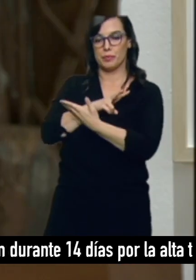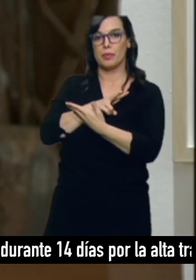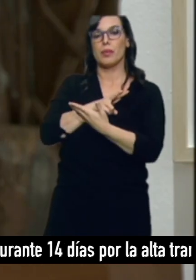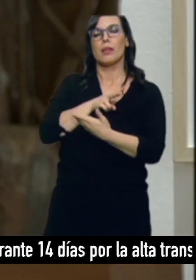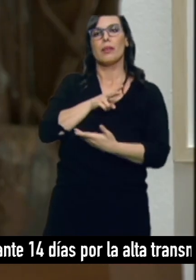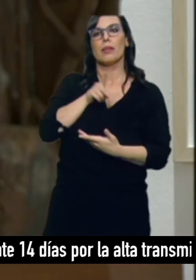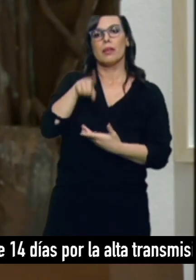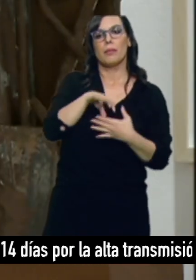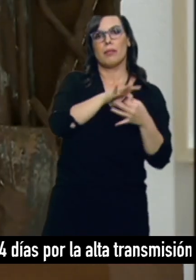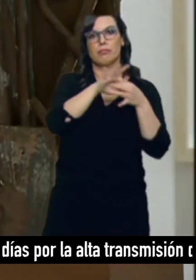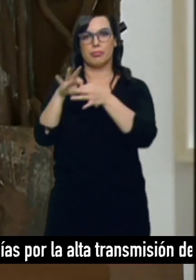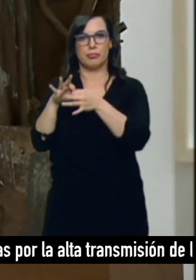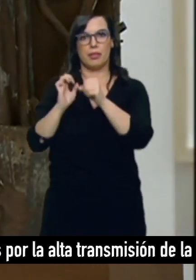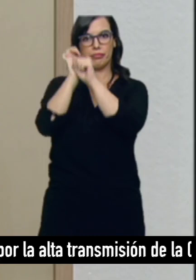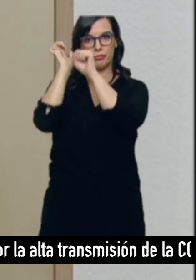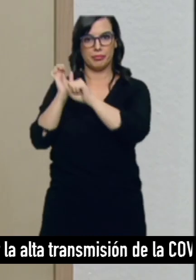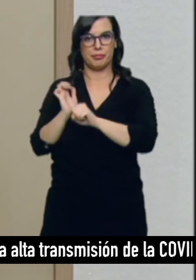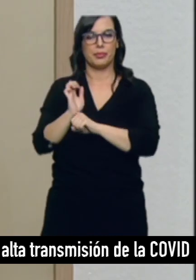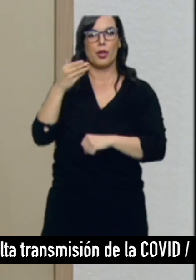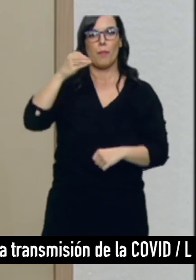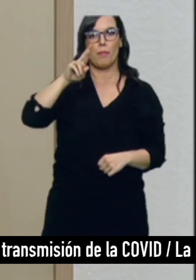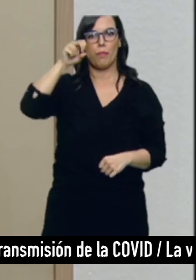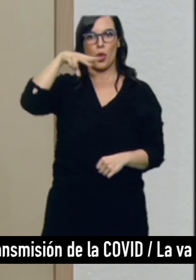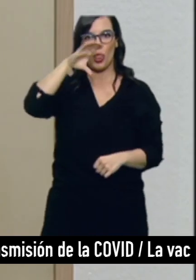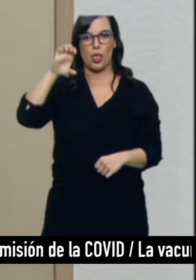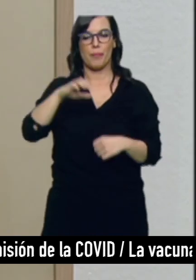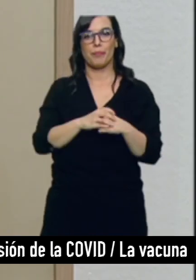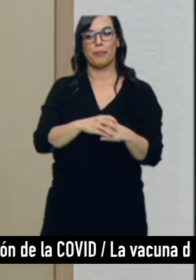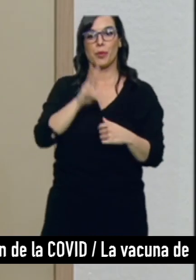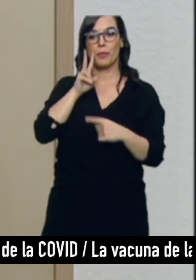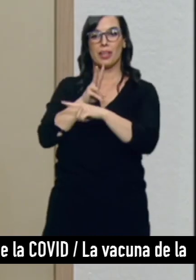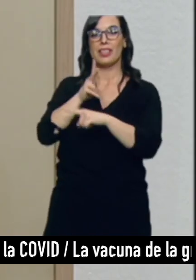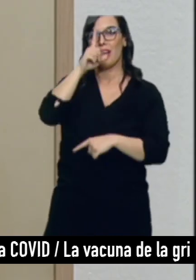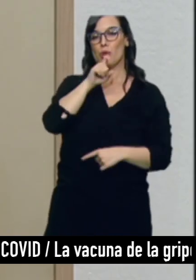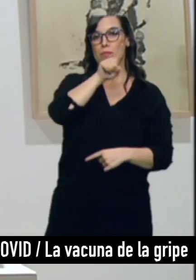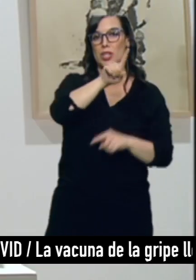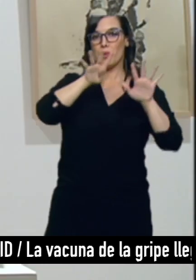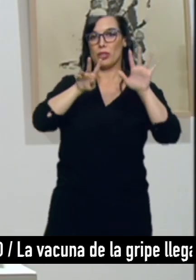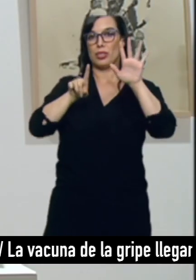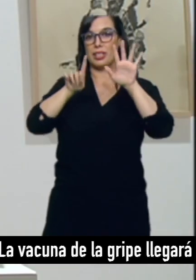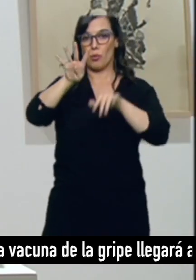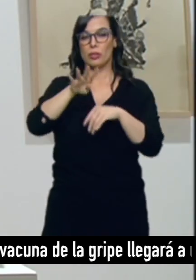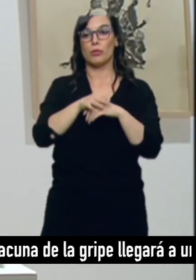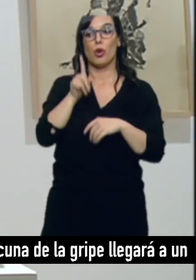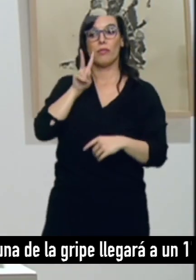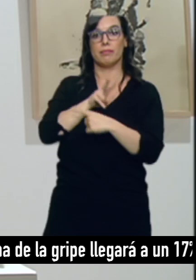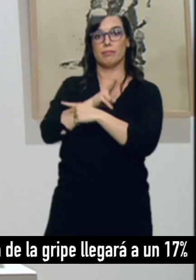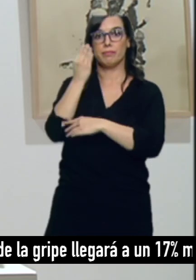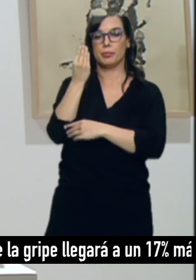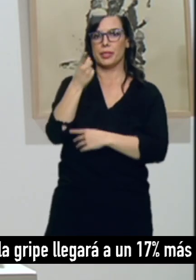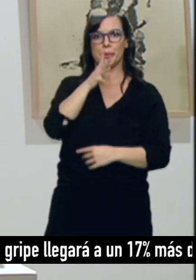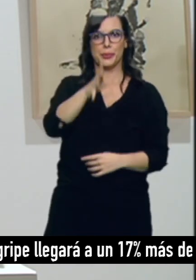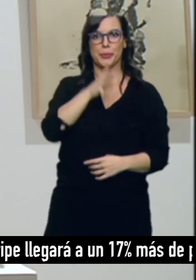su correspondencia en bronce, o La suerte de varas en un excelente grabado de 1964, y esta pieza que es una genialidad